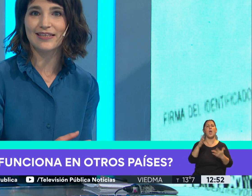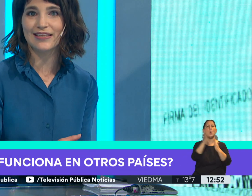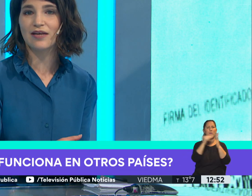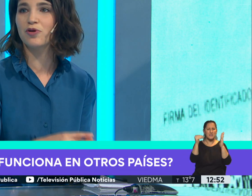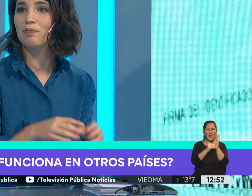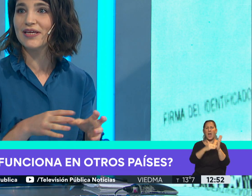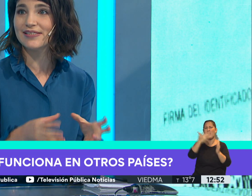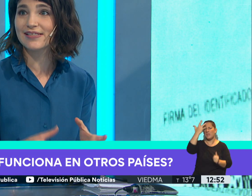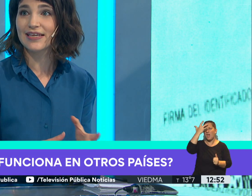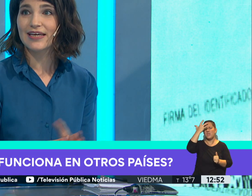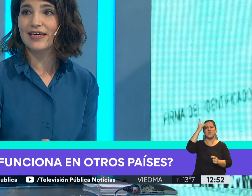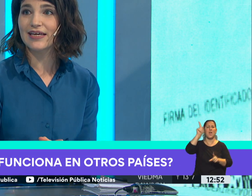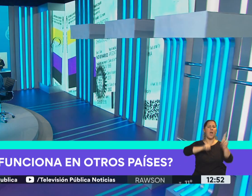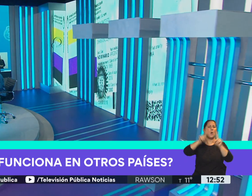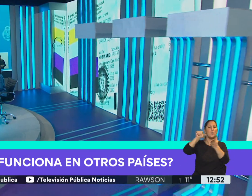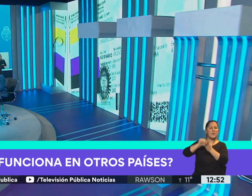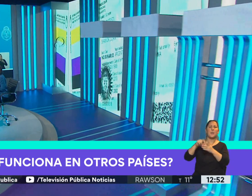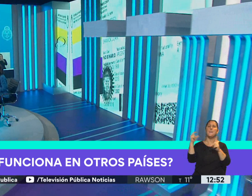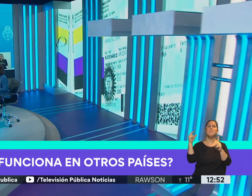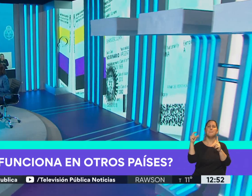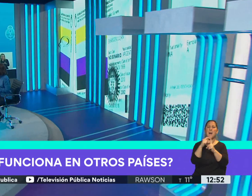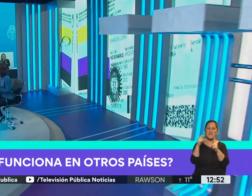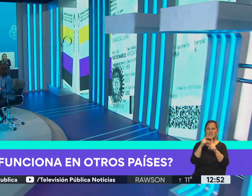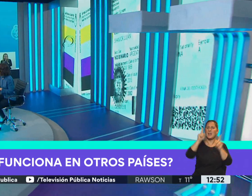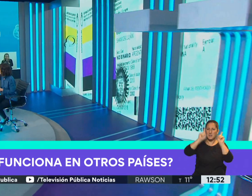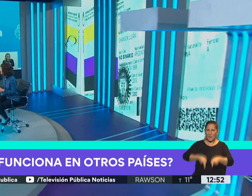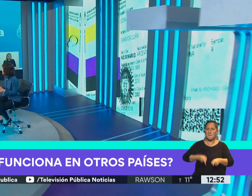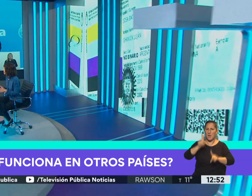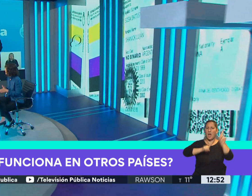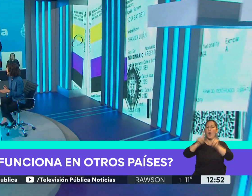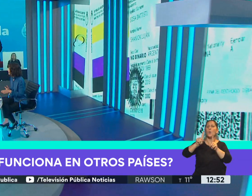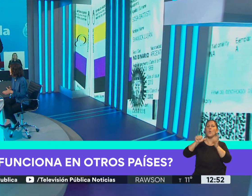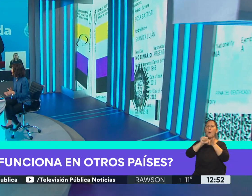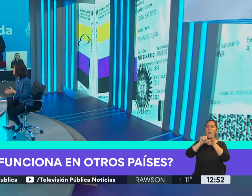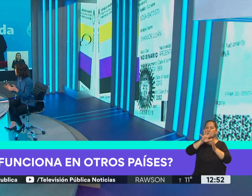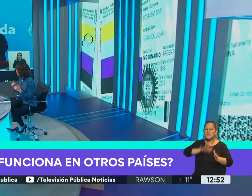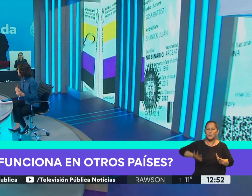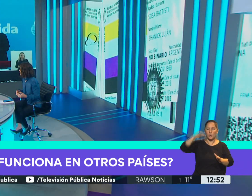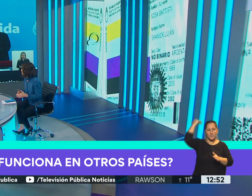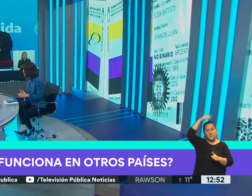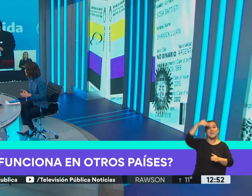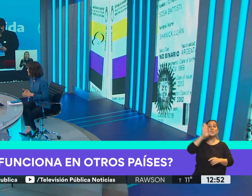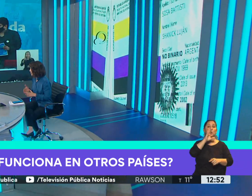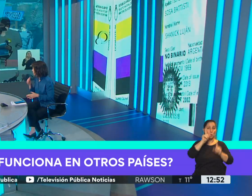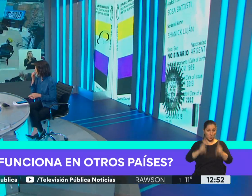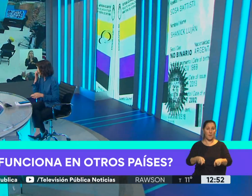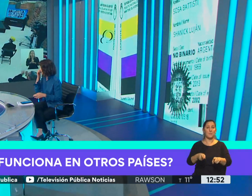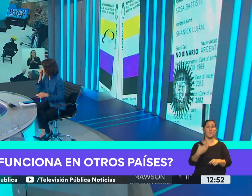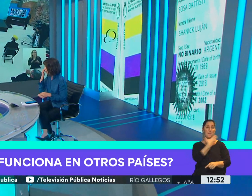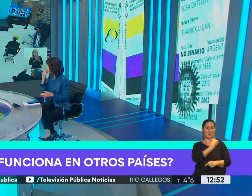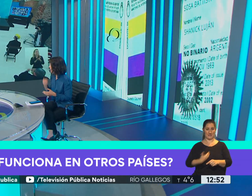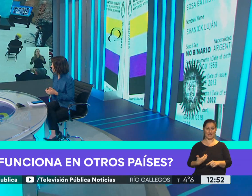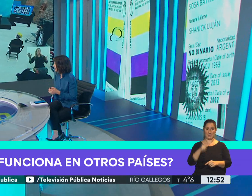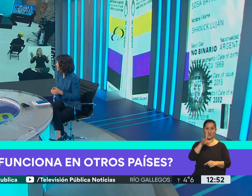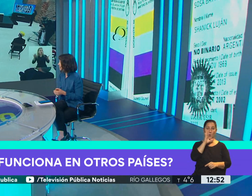la India, algunos países. Pakistán, leí exactamente, por ahí. Algunos países de Medio Oriente. Estados Unidos también, el presidente Joe Biden ha